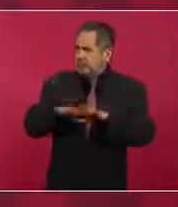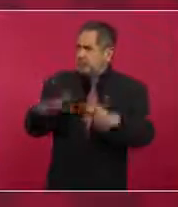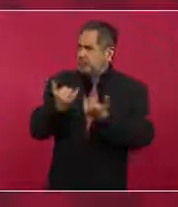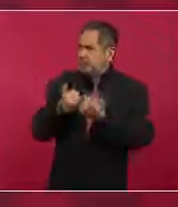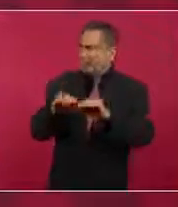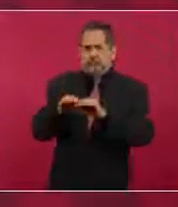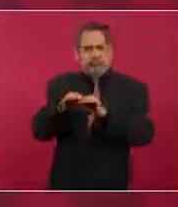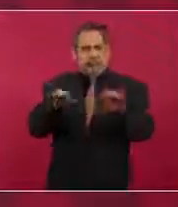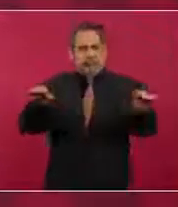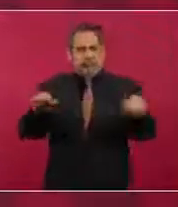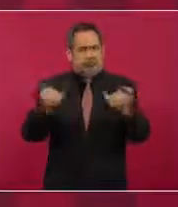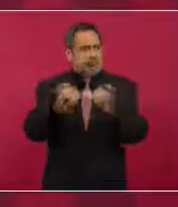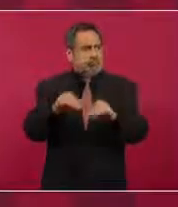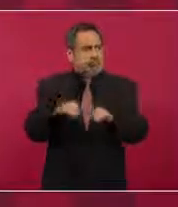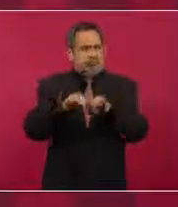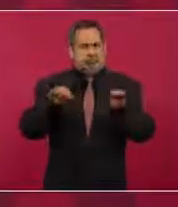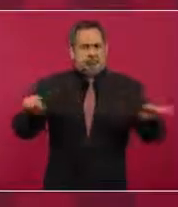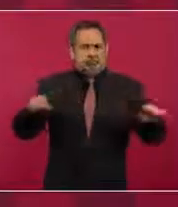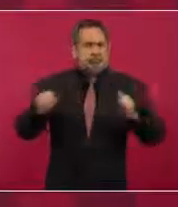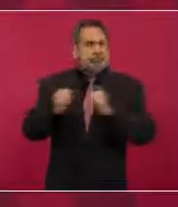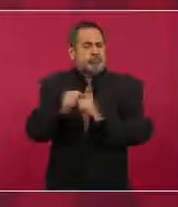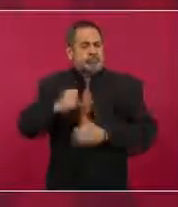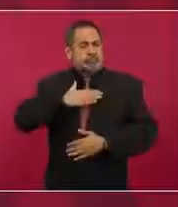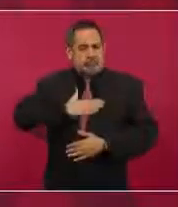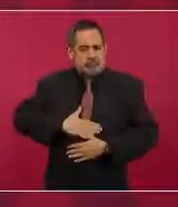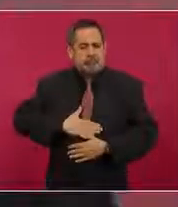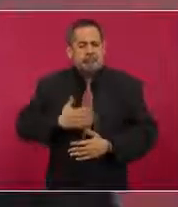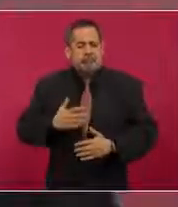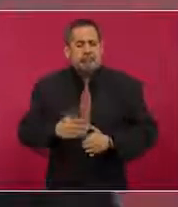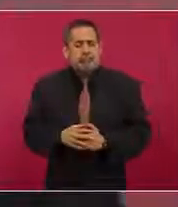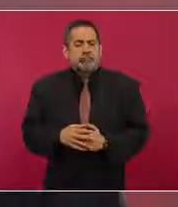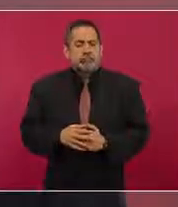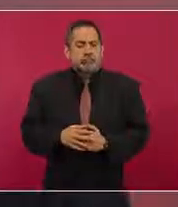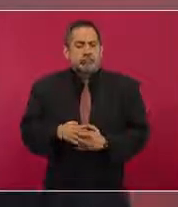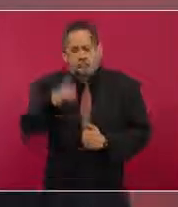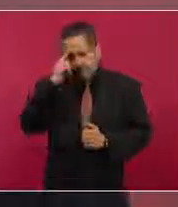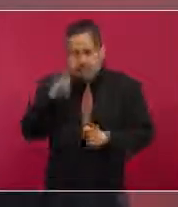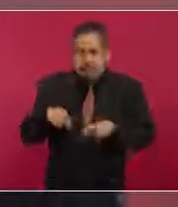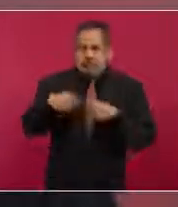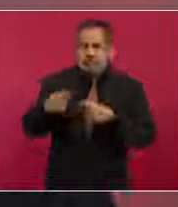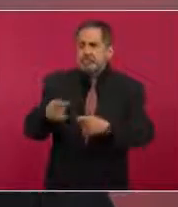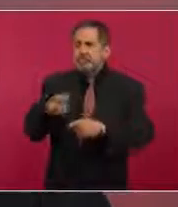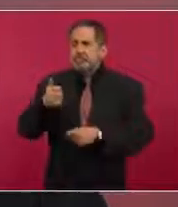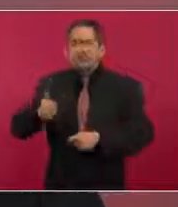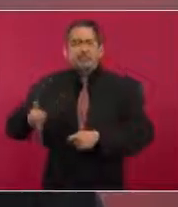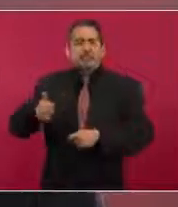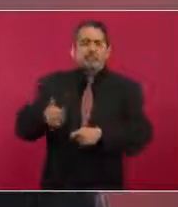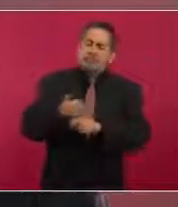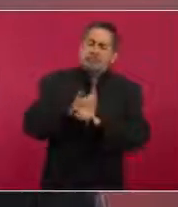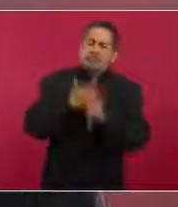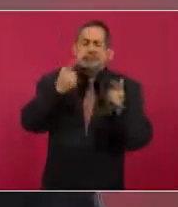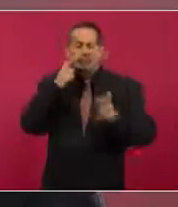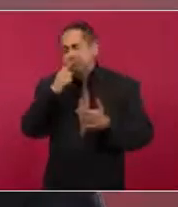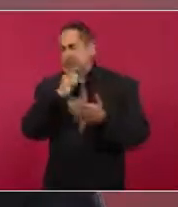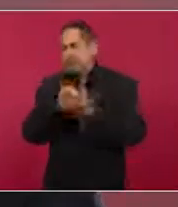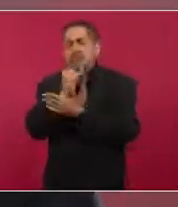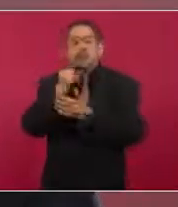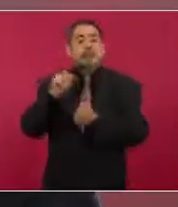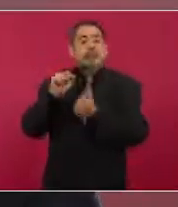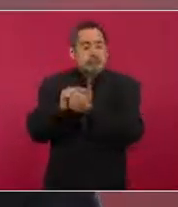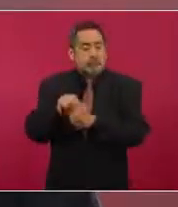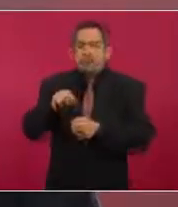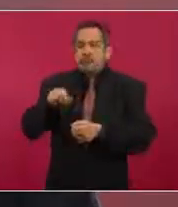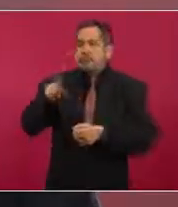que haya igualdad, que haya justicia, que se garanticen las libertades y que haya